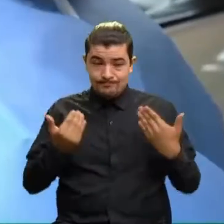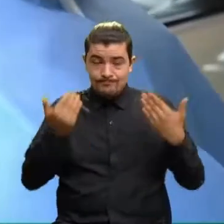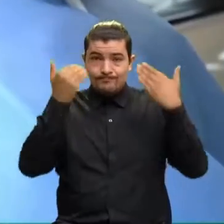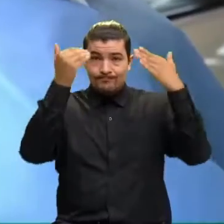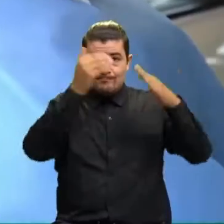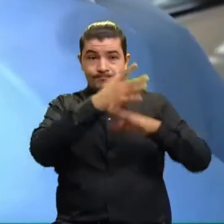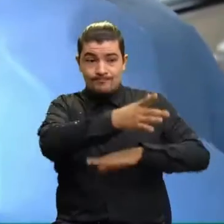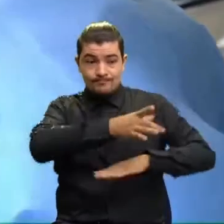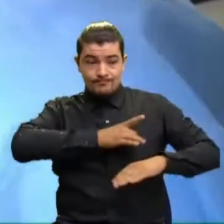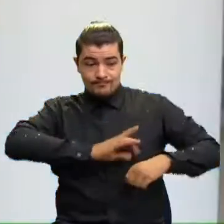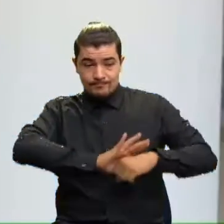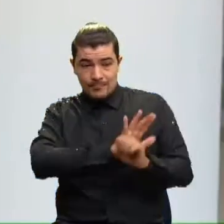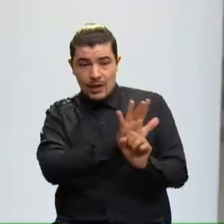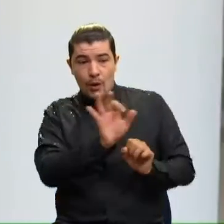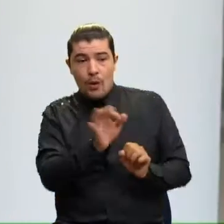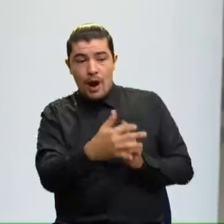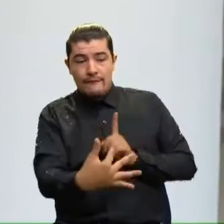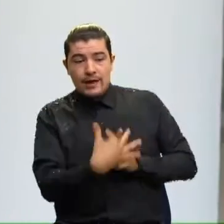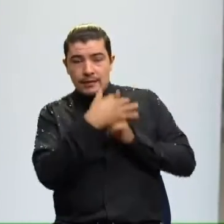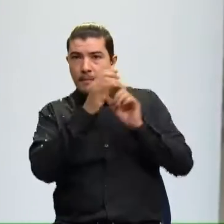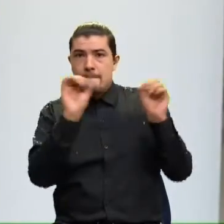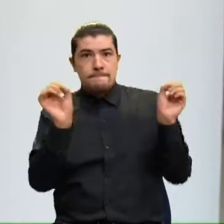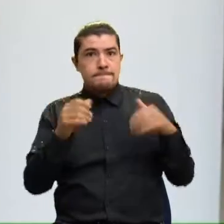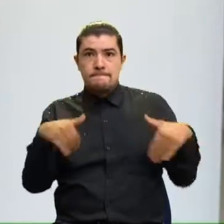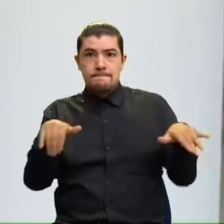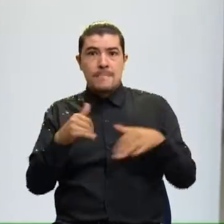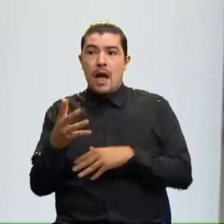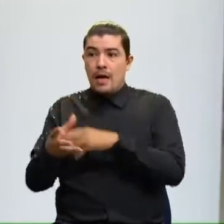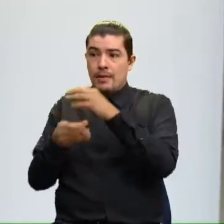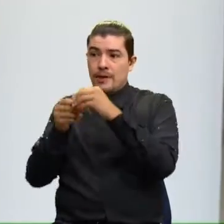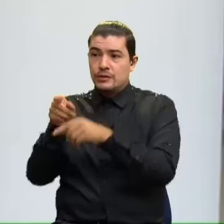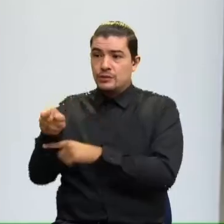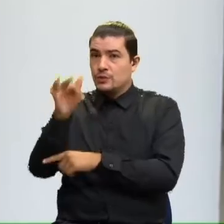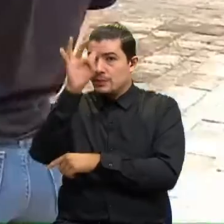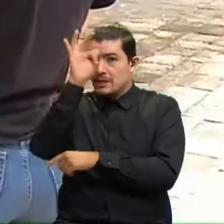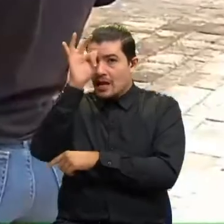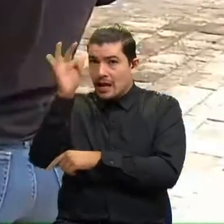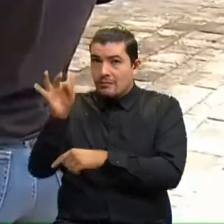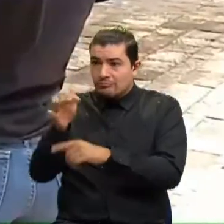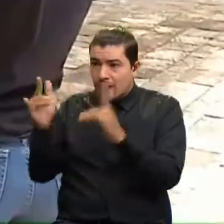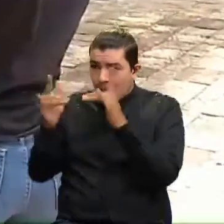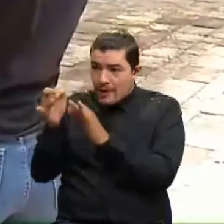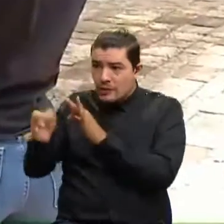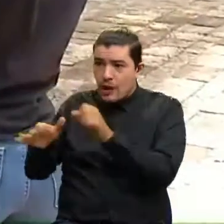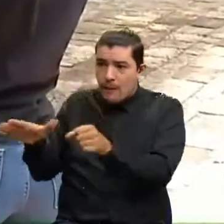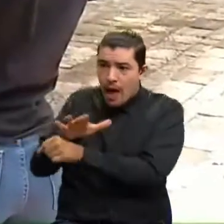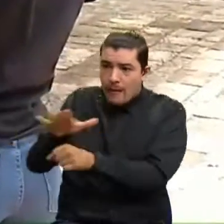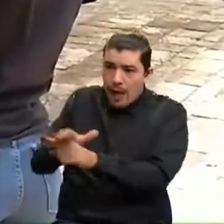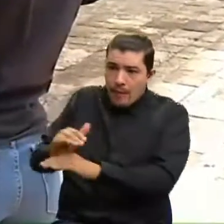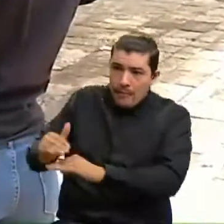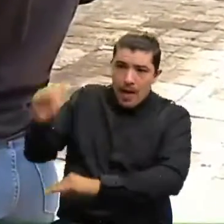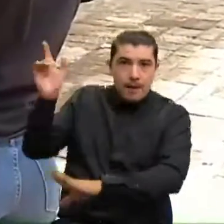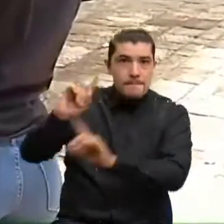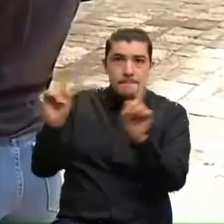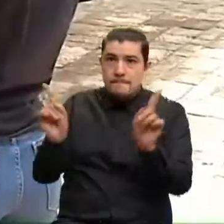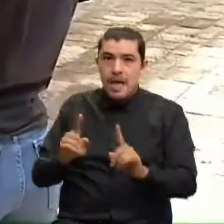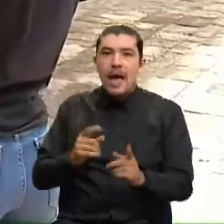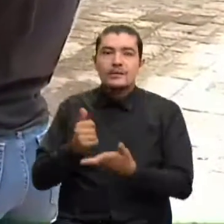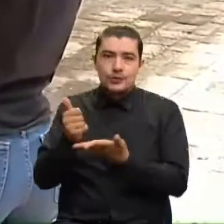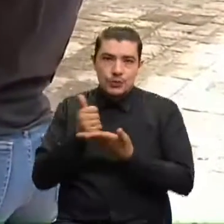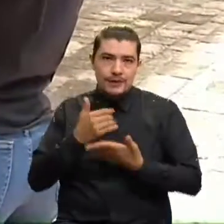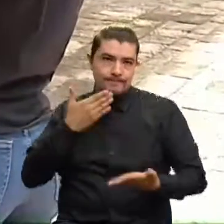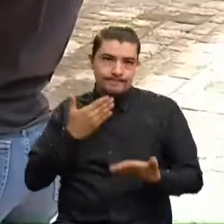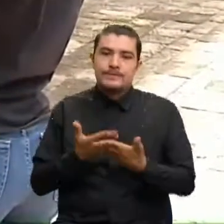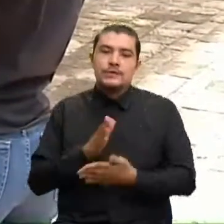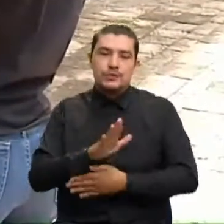está aliviando la capacidad hospitalaria y de respuesta en las unidades de cuidado intensivo. El lunes 11 de octubre, Santander registró